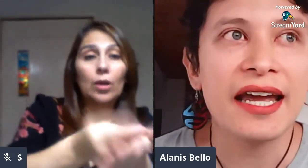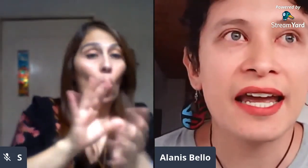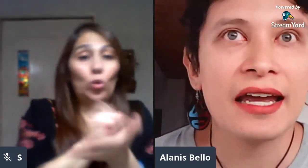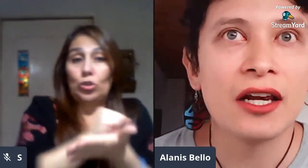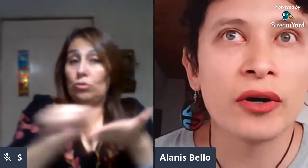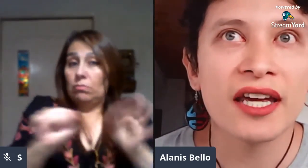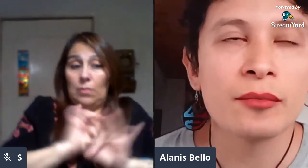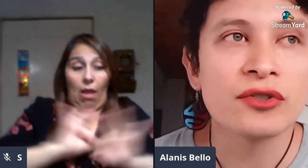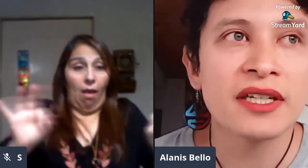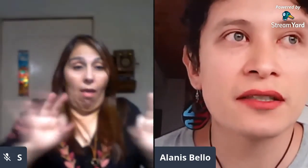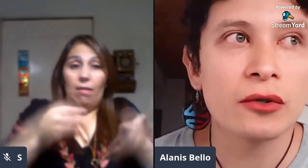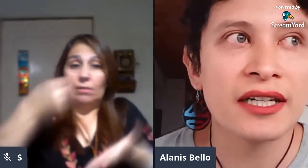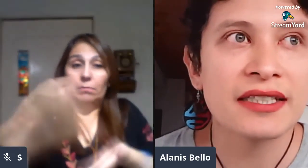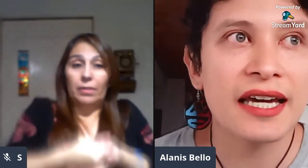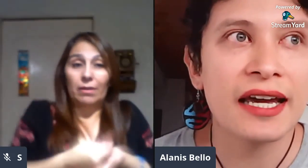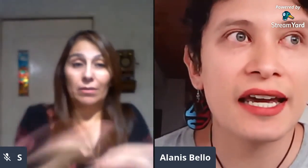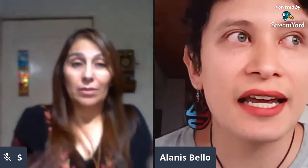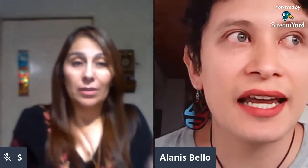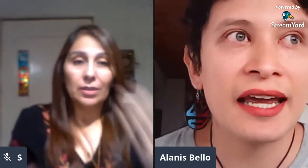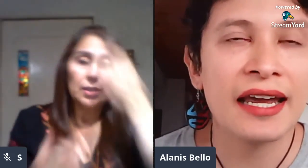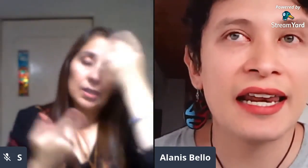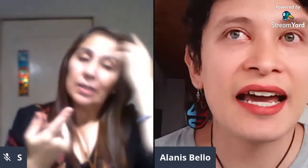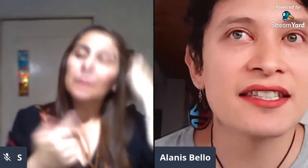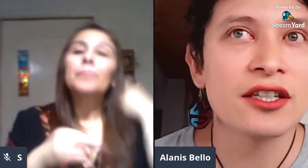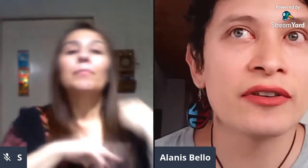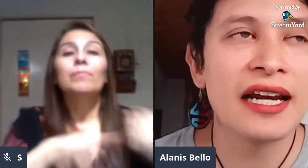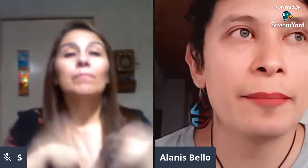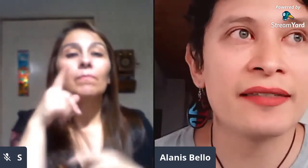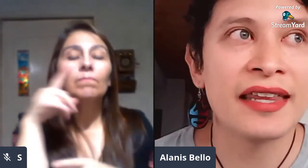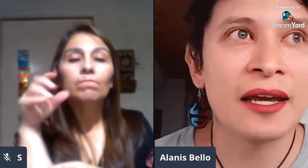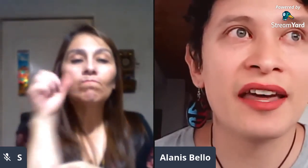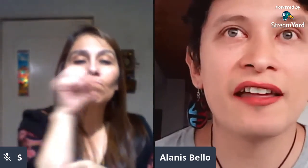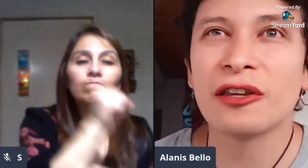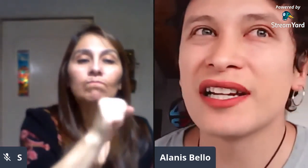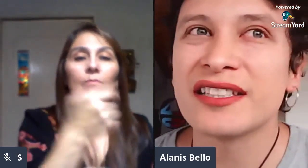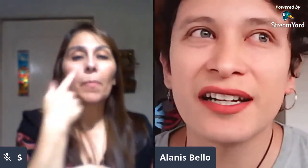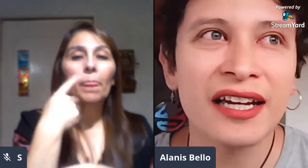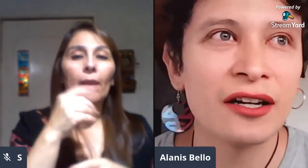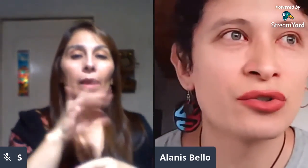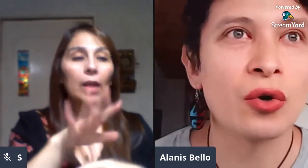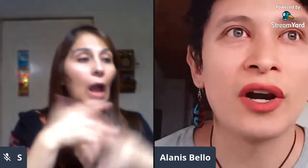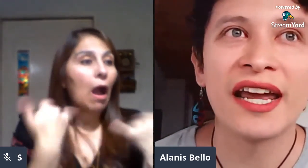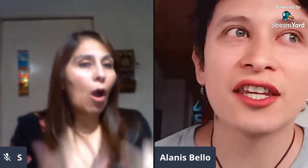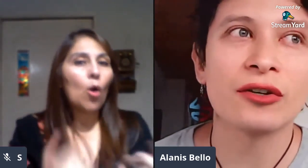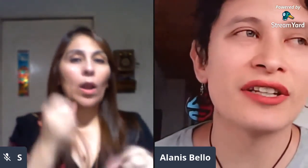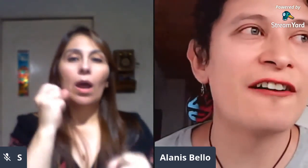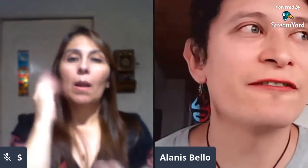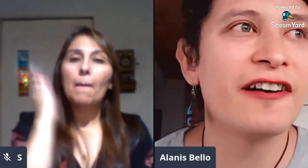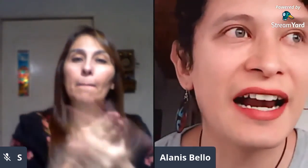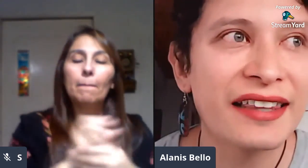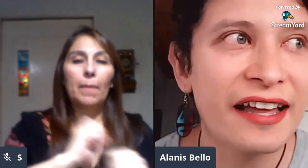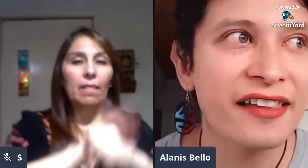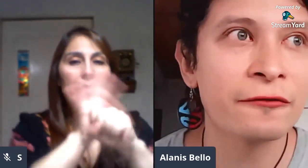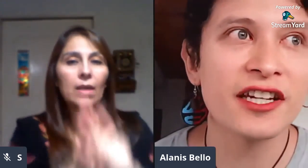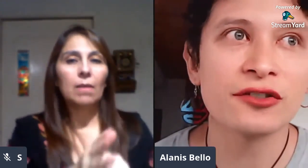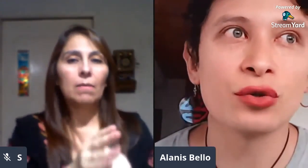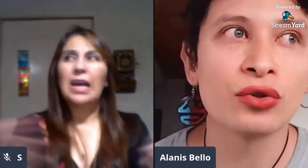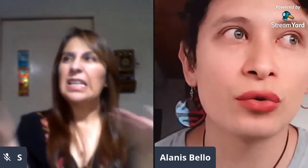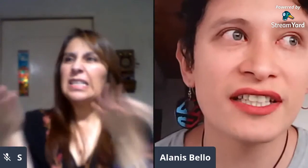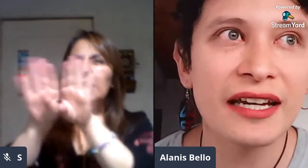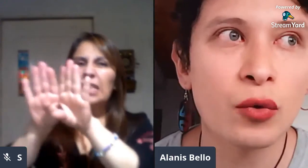Y lo que hemos visto es que la gestión de la pandemia debido al cierre de los colegios, la falta